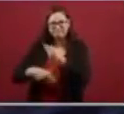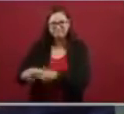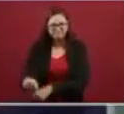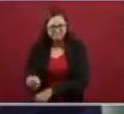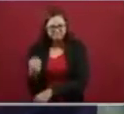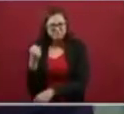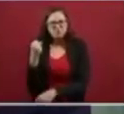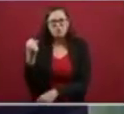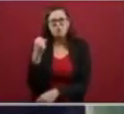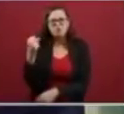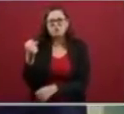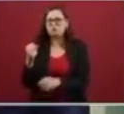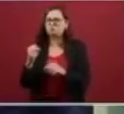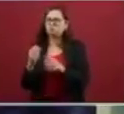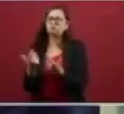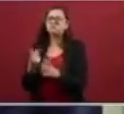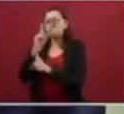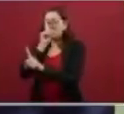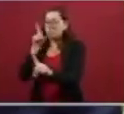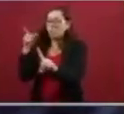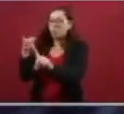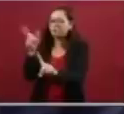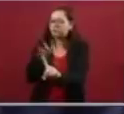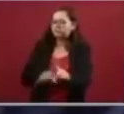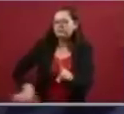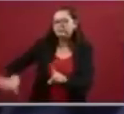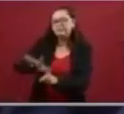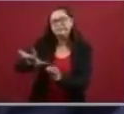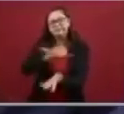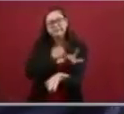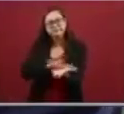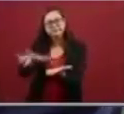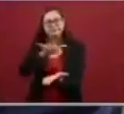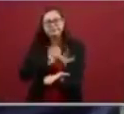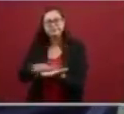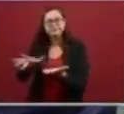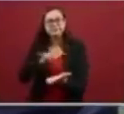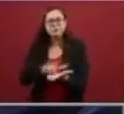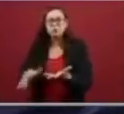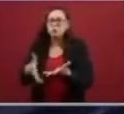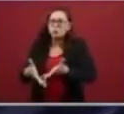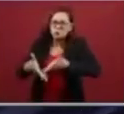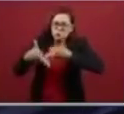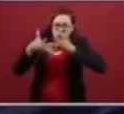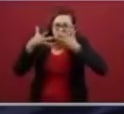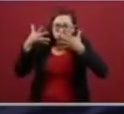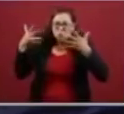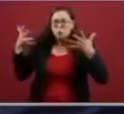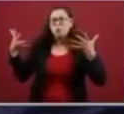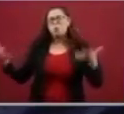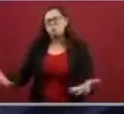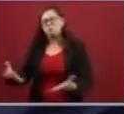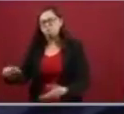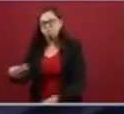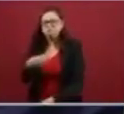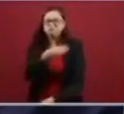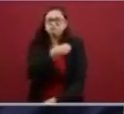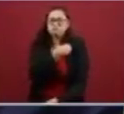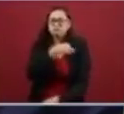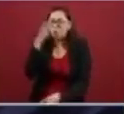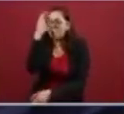con dimensión social y con la grandeza moral y cultural que